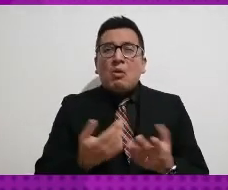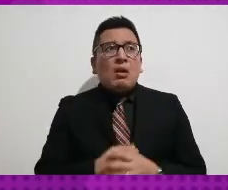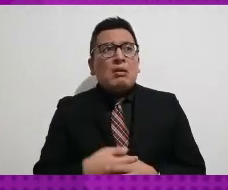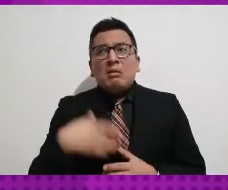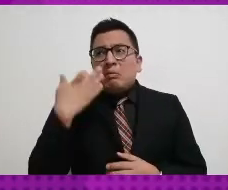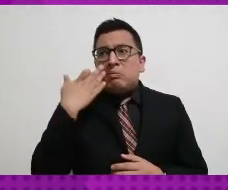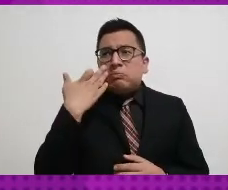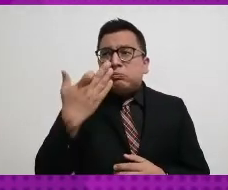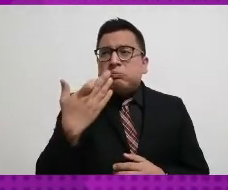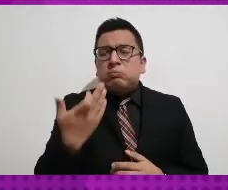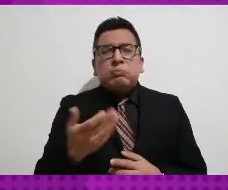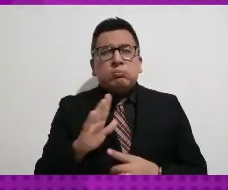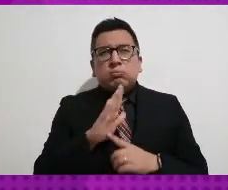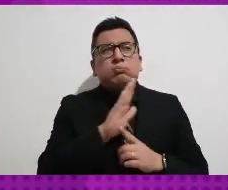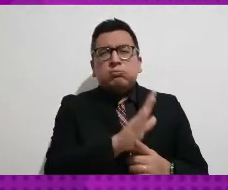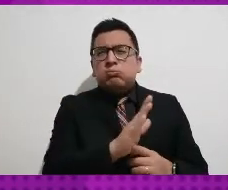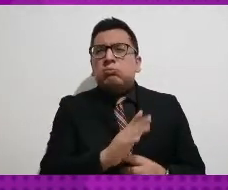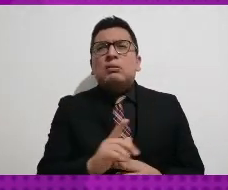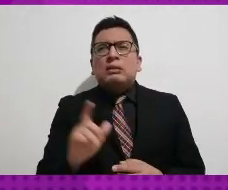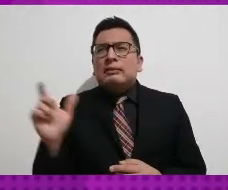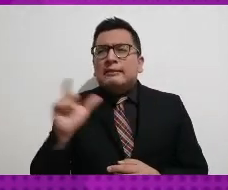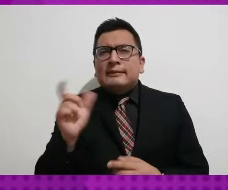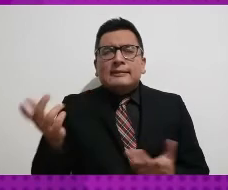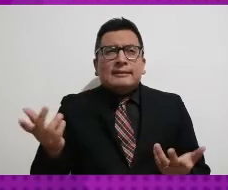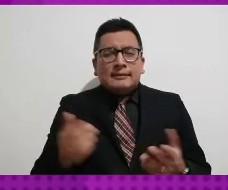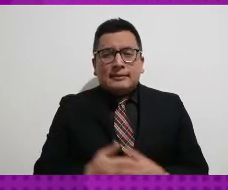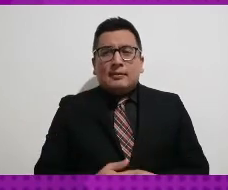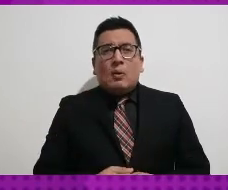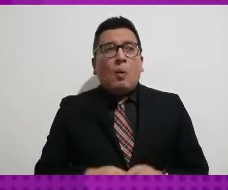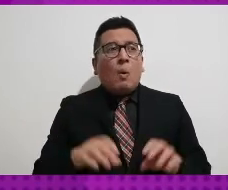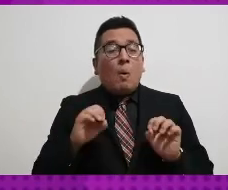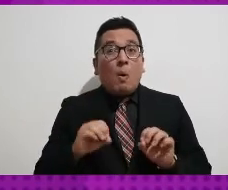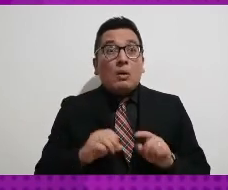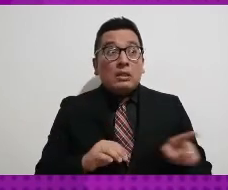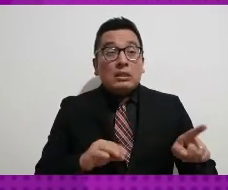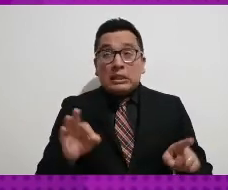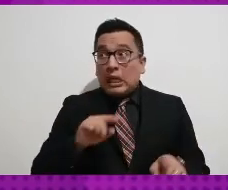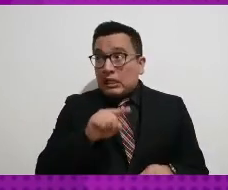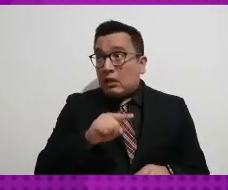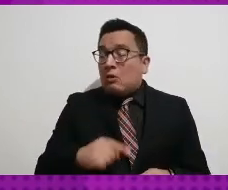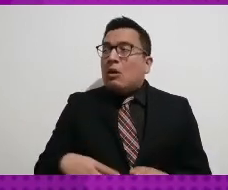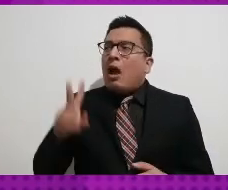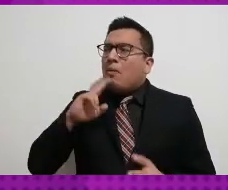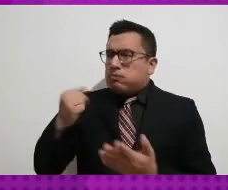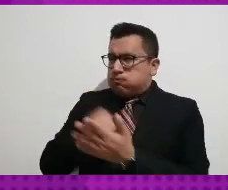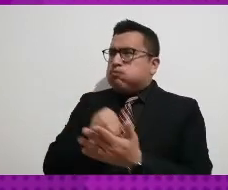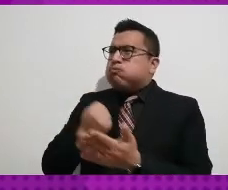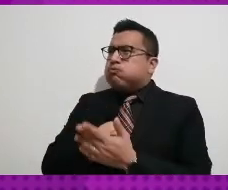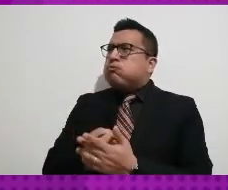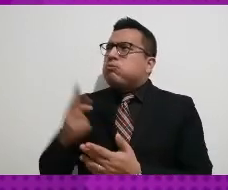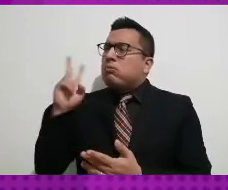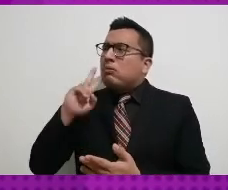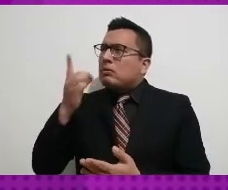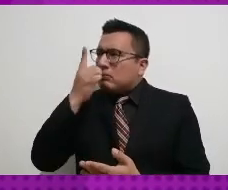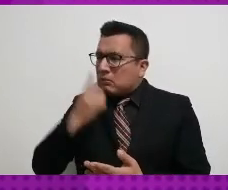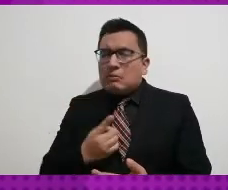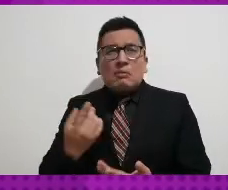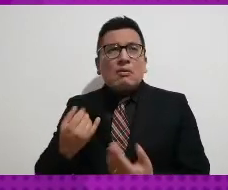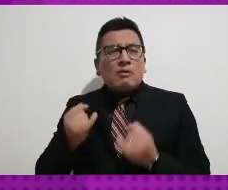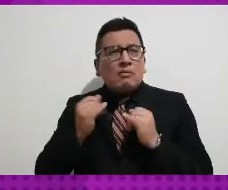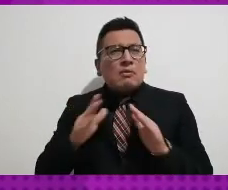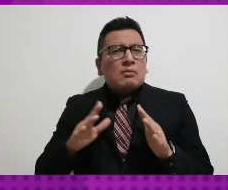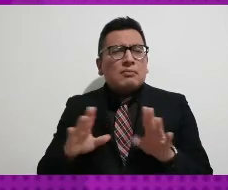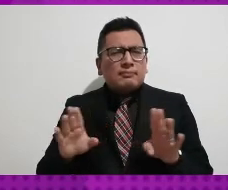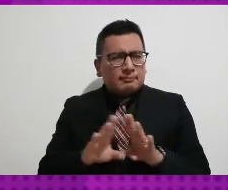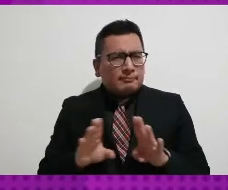plazo que los sujetos obligados tienen, y si hay algún recurso o medio de defensa en caso de que no se les dé contestación